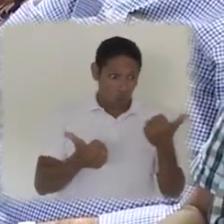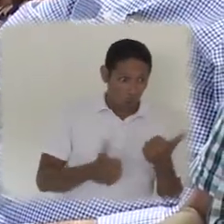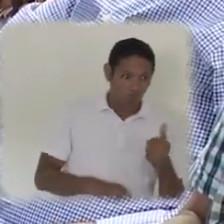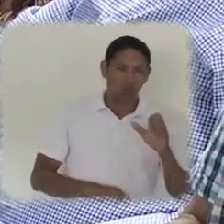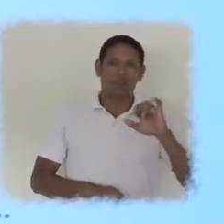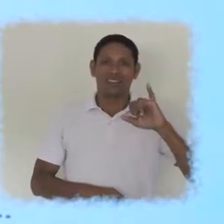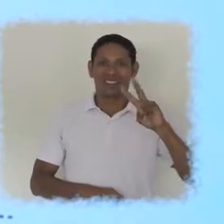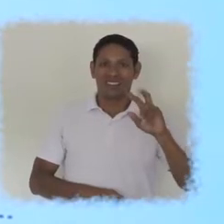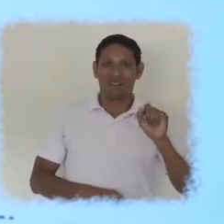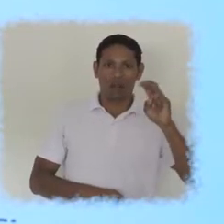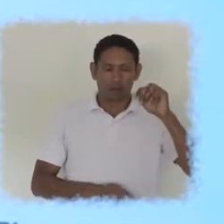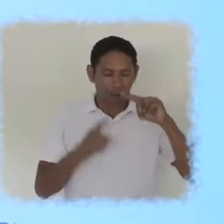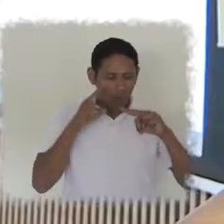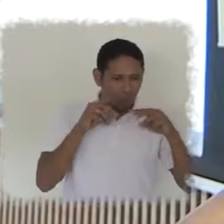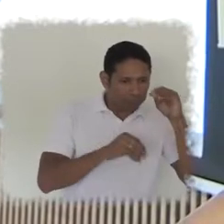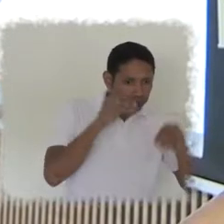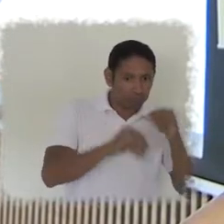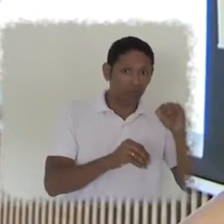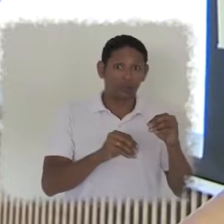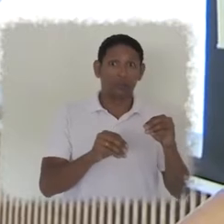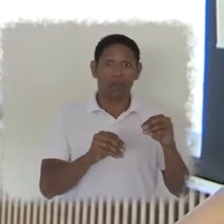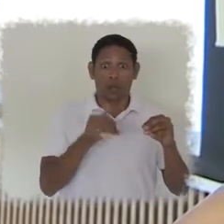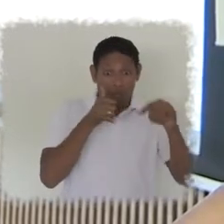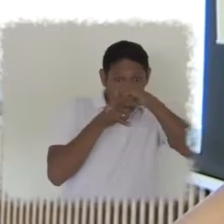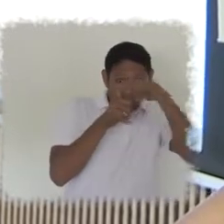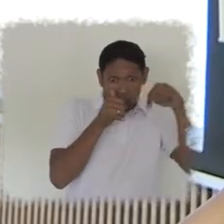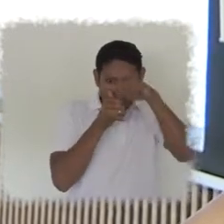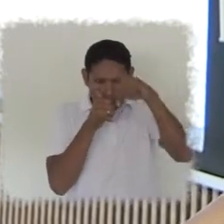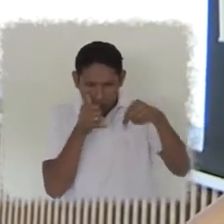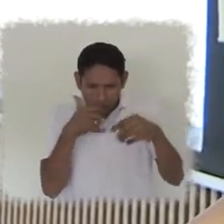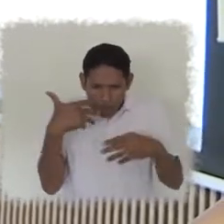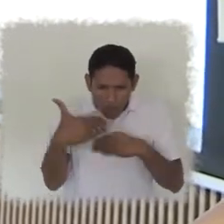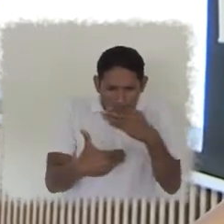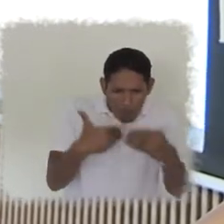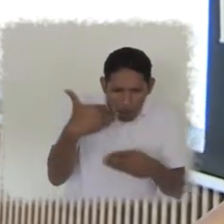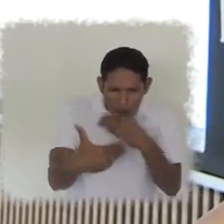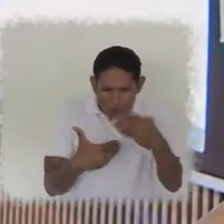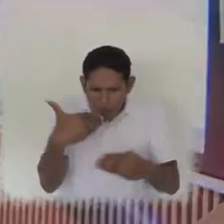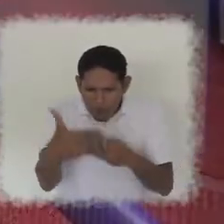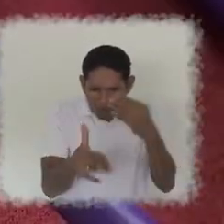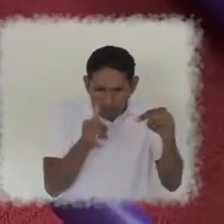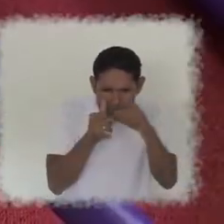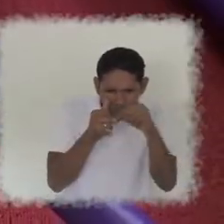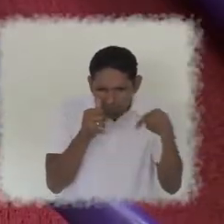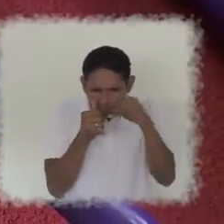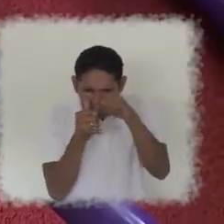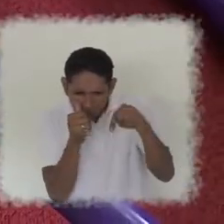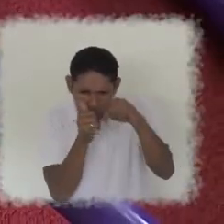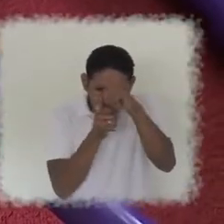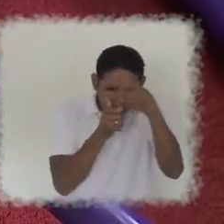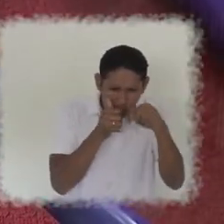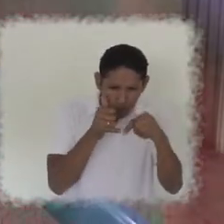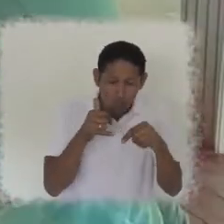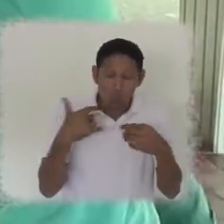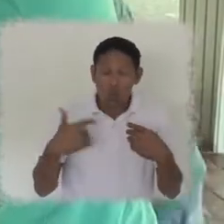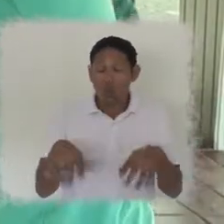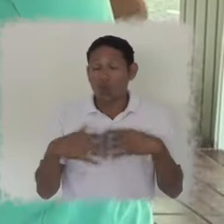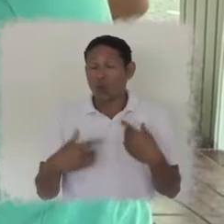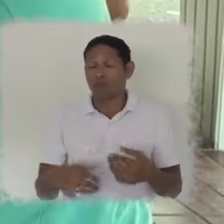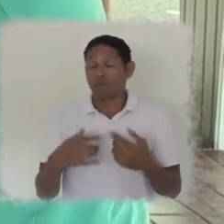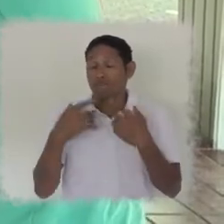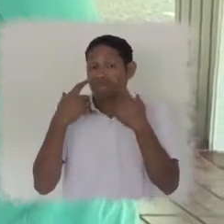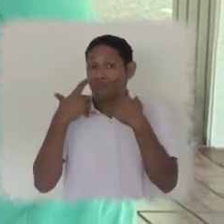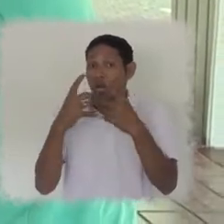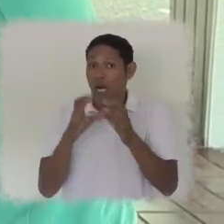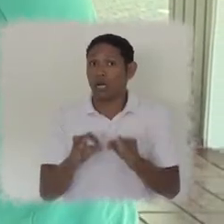Energía a cargo del doctor Iván Tocar. El ingeniero electrónico, cuando se vuelve desarrollador electrónico, es una pasión. Muchos ingenieros internacionales lo vemos así, como un